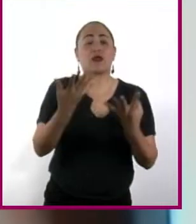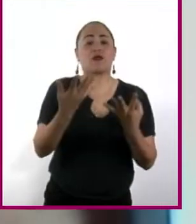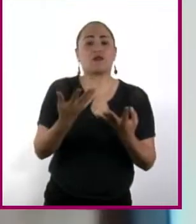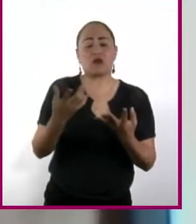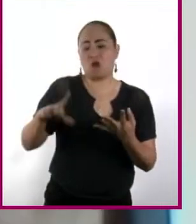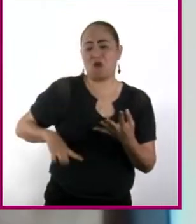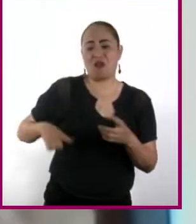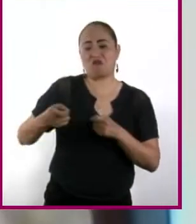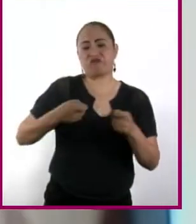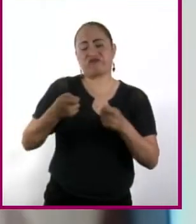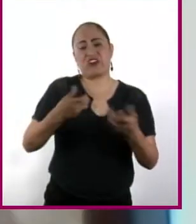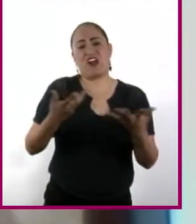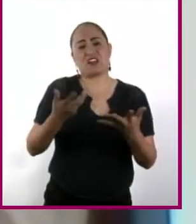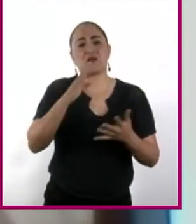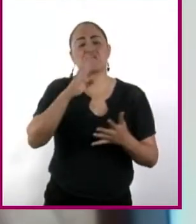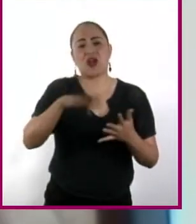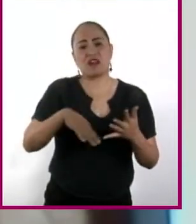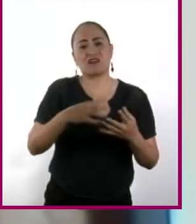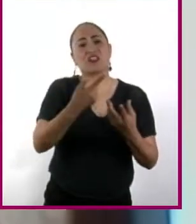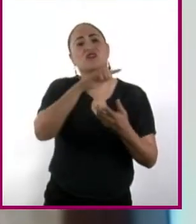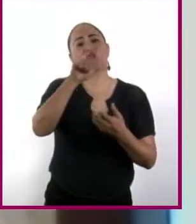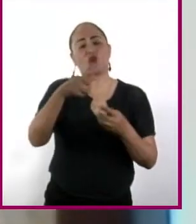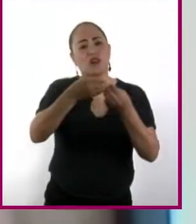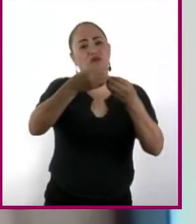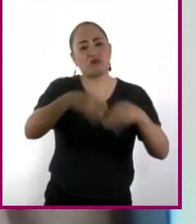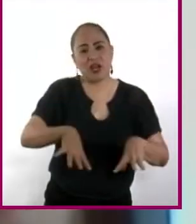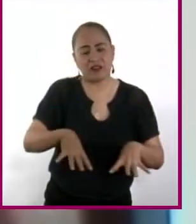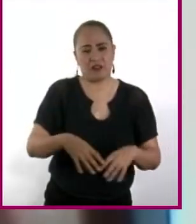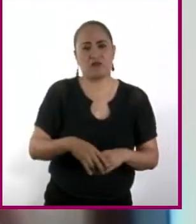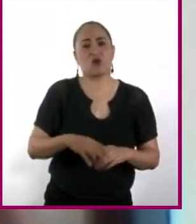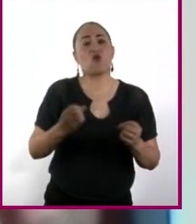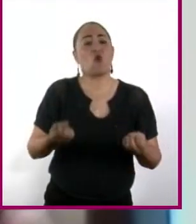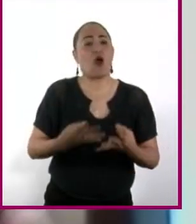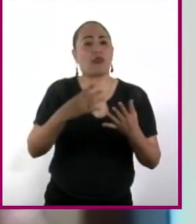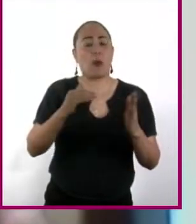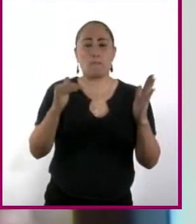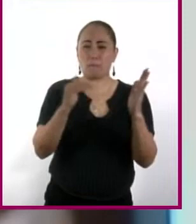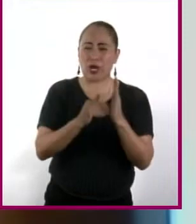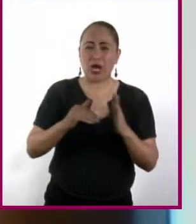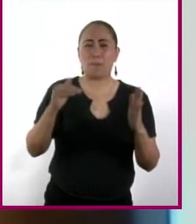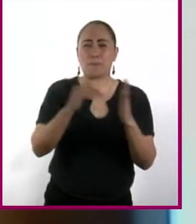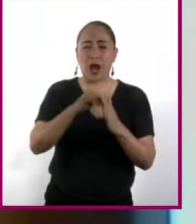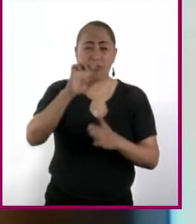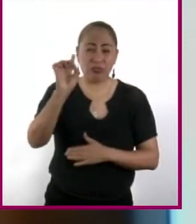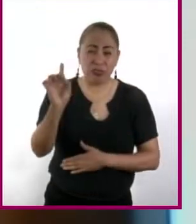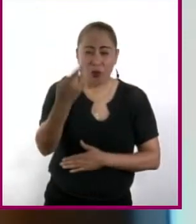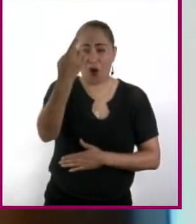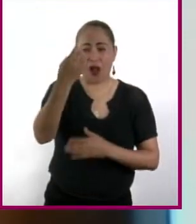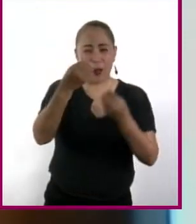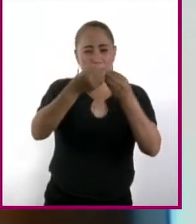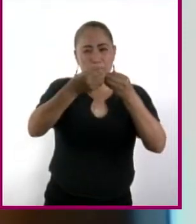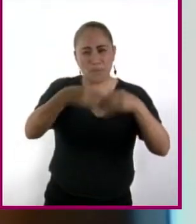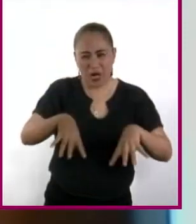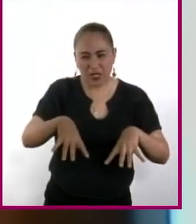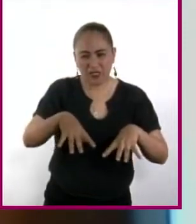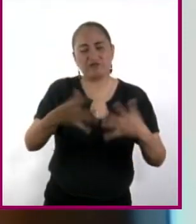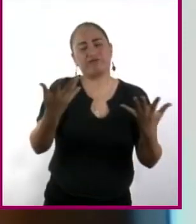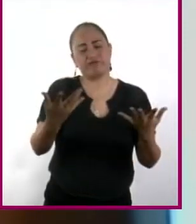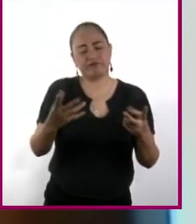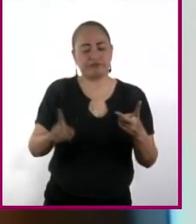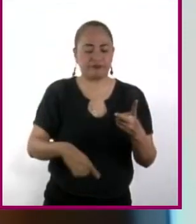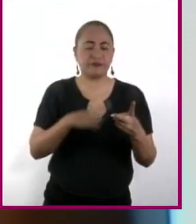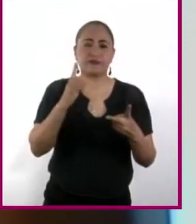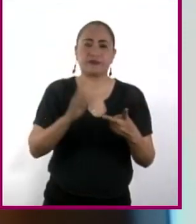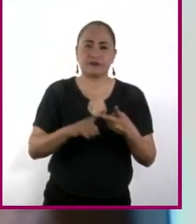son miles de millones de dólares, ni siquiera de pesos. Ese es un tema. El otro es